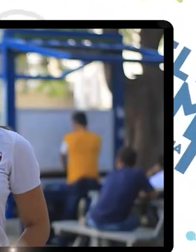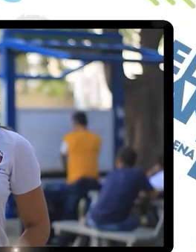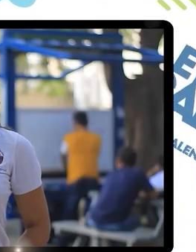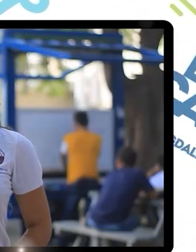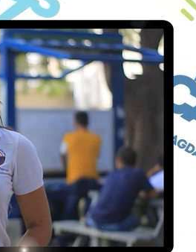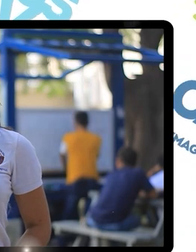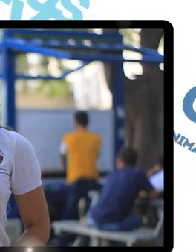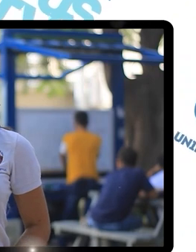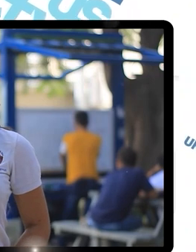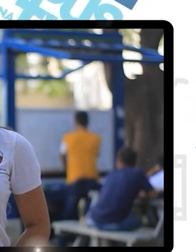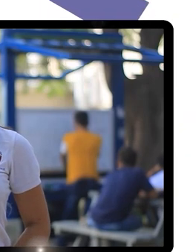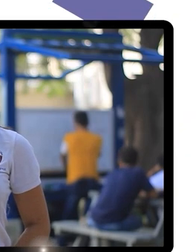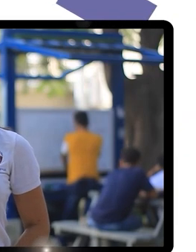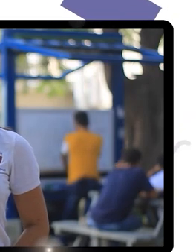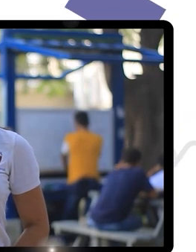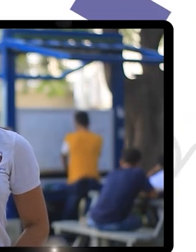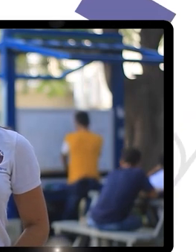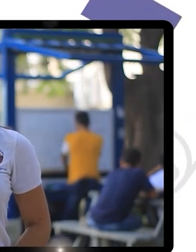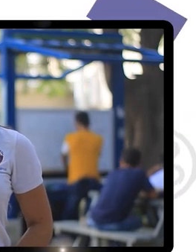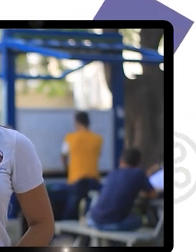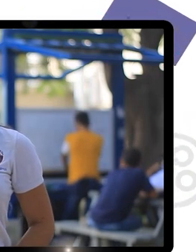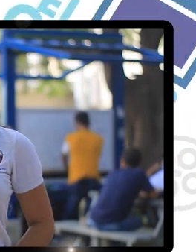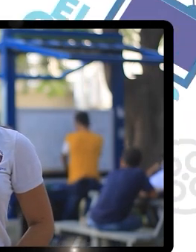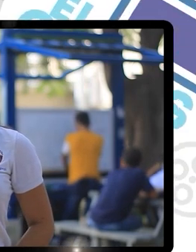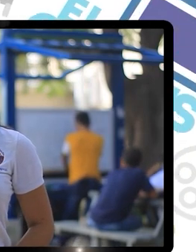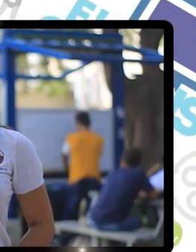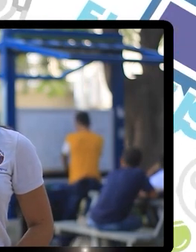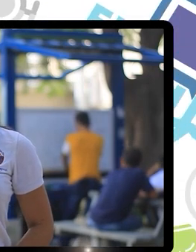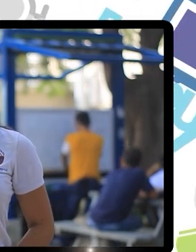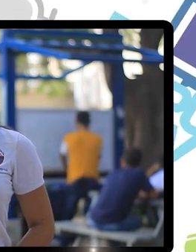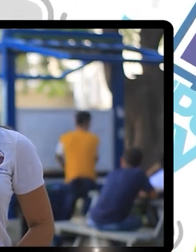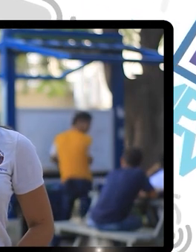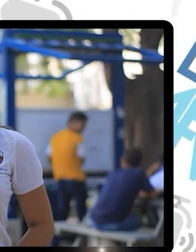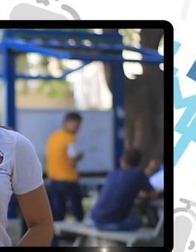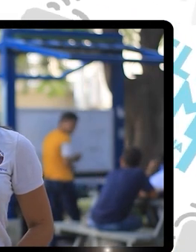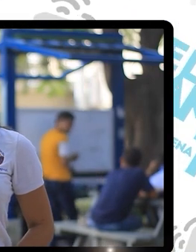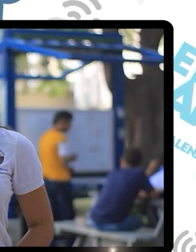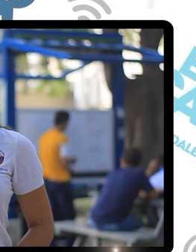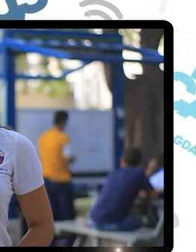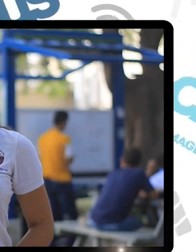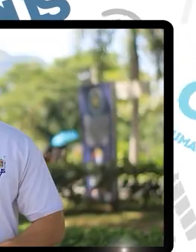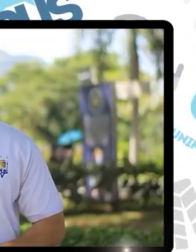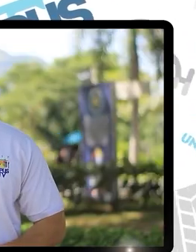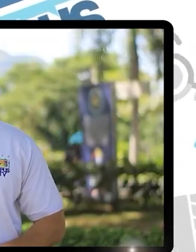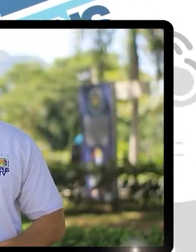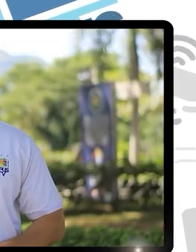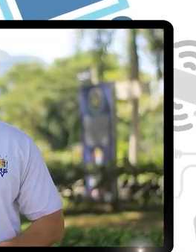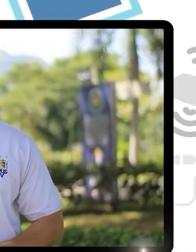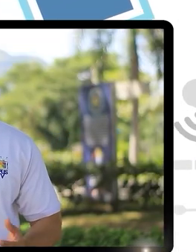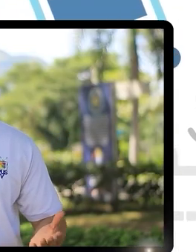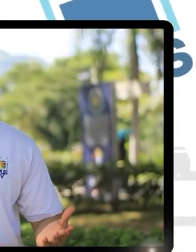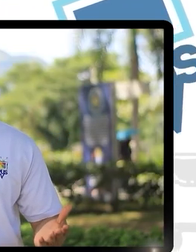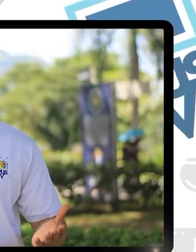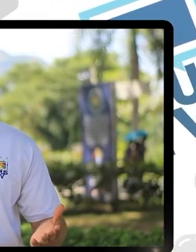pospandemia. Expertos académicos de 25 países hicieron parte del evento a través de herramientas virtuales. Durante el